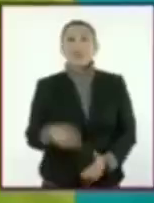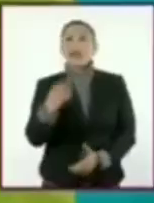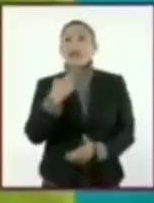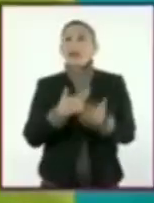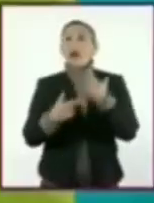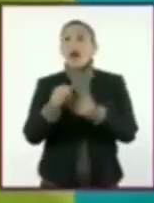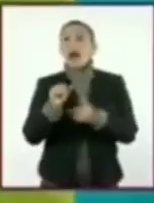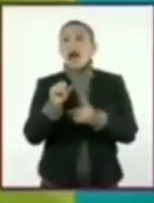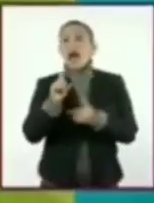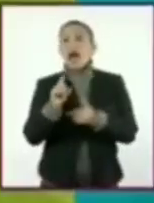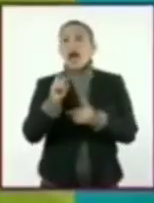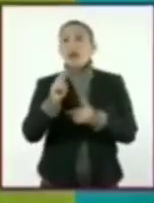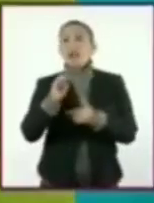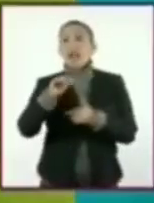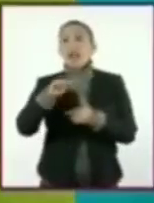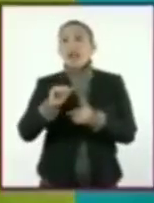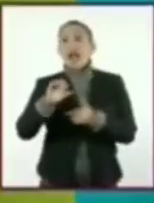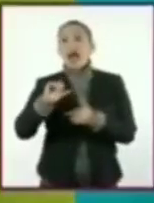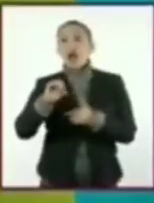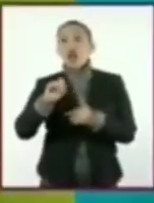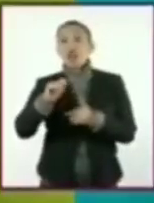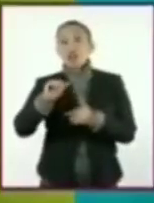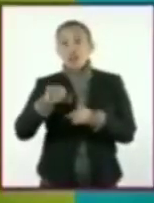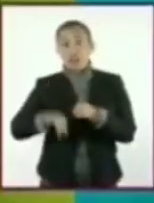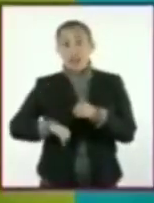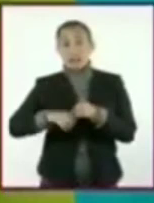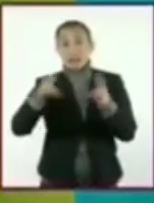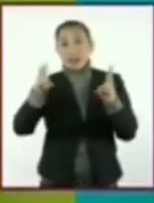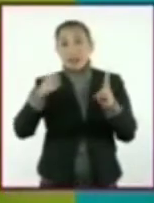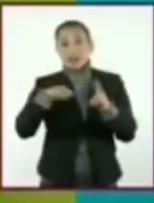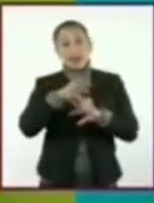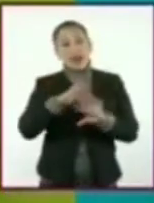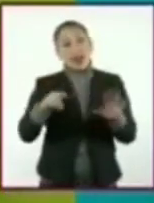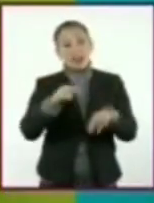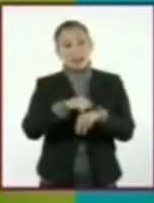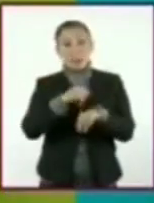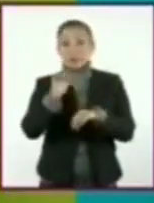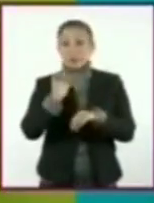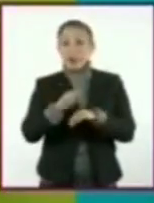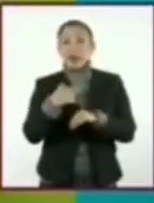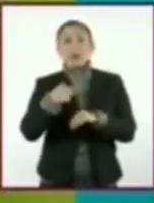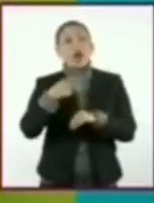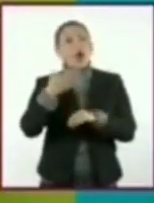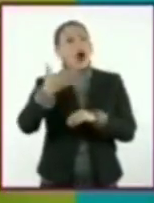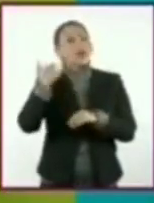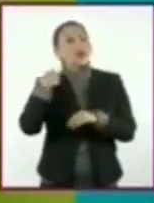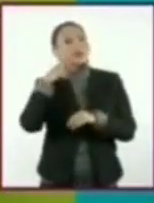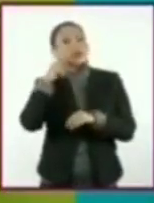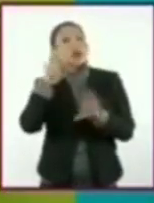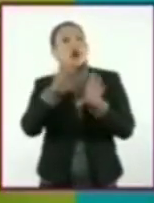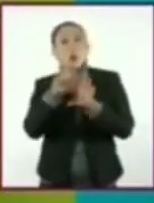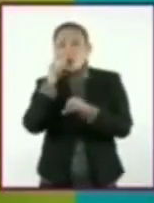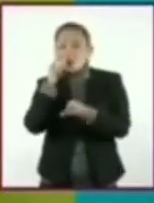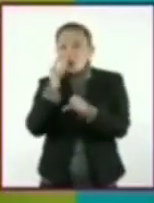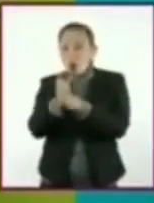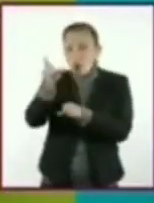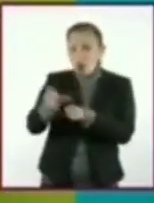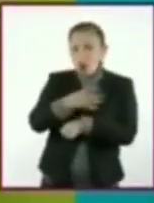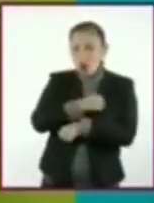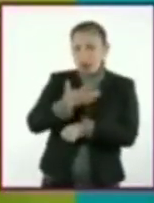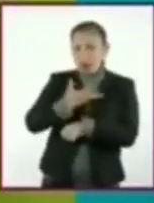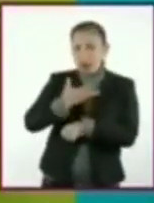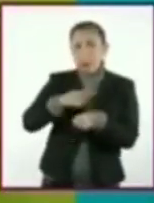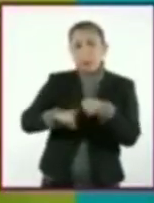Regresamos con Adriana Costa con este tema tan interesante. Ya nos tenemos que despedir, pero antes me gustaría ver cómo identificas que tu hijo